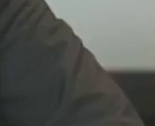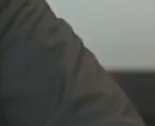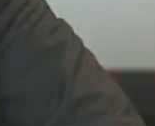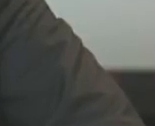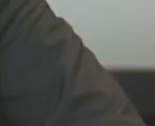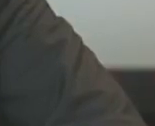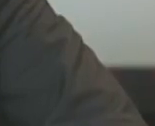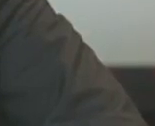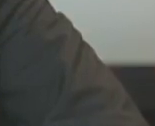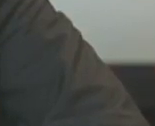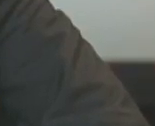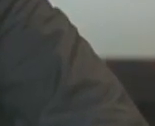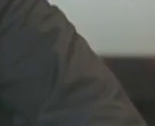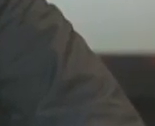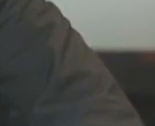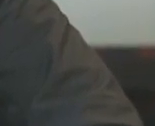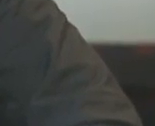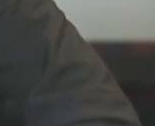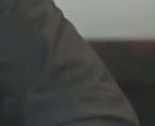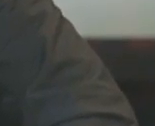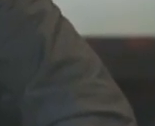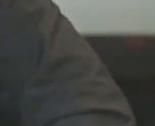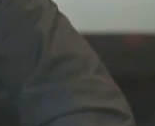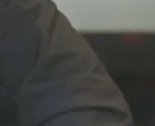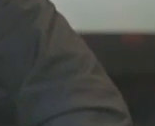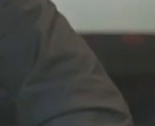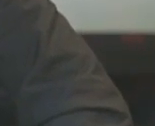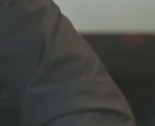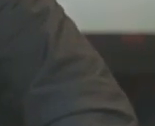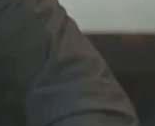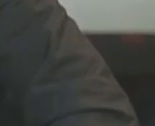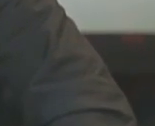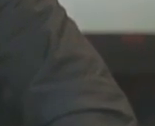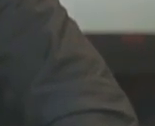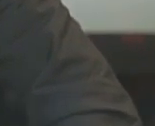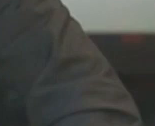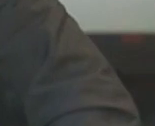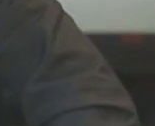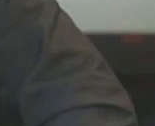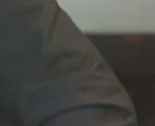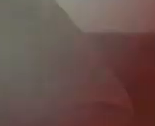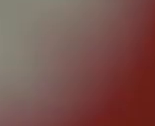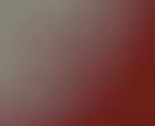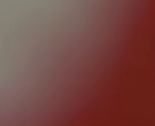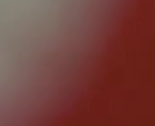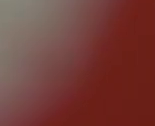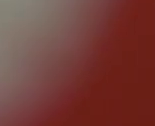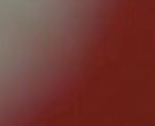Nos están informando a esta hora que tenemos información de última hora en PDVSA La Campiña. Vamos a PDVSA La Campiña.